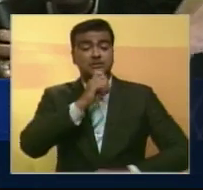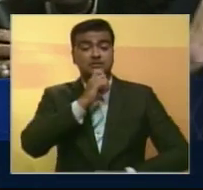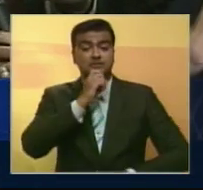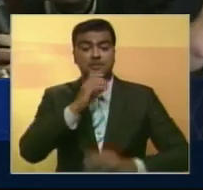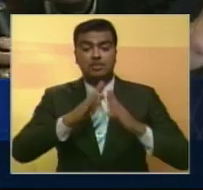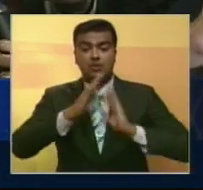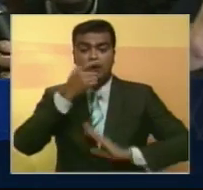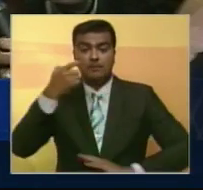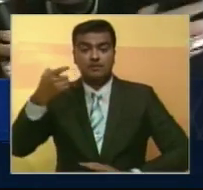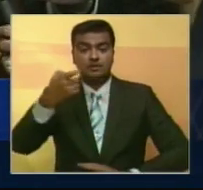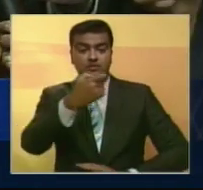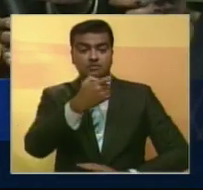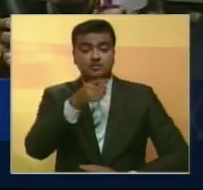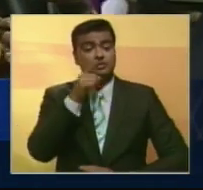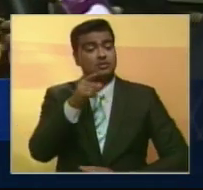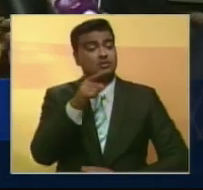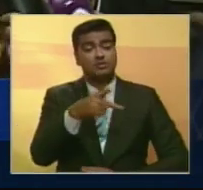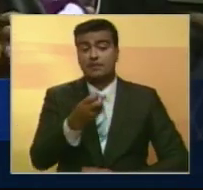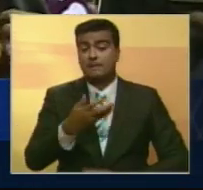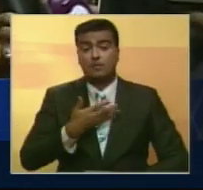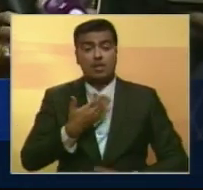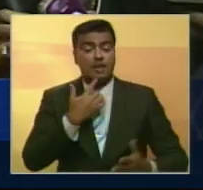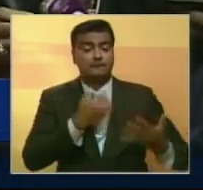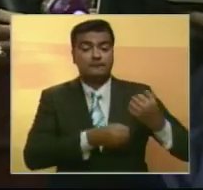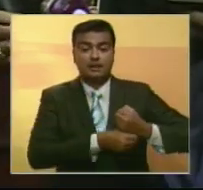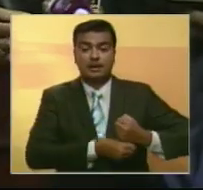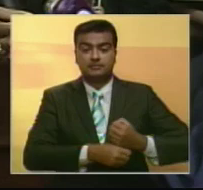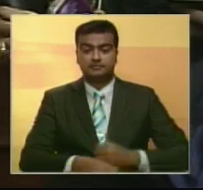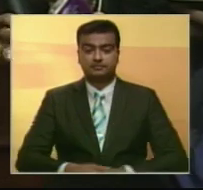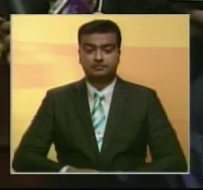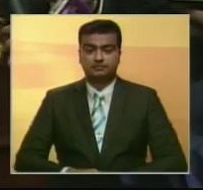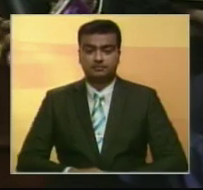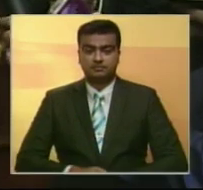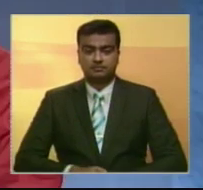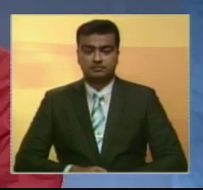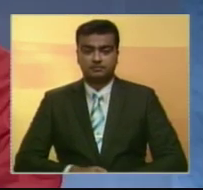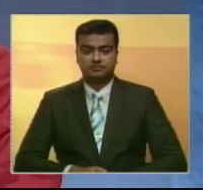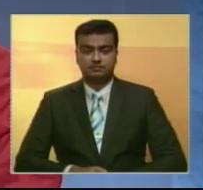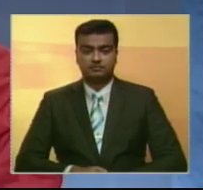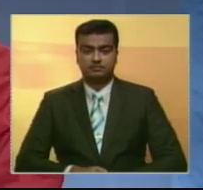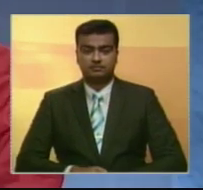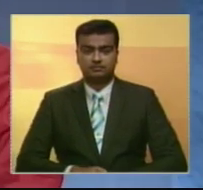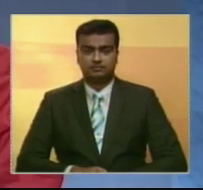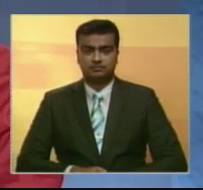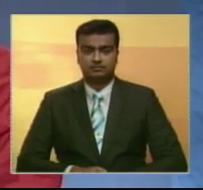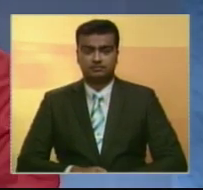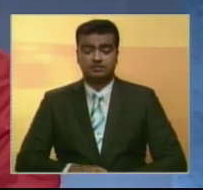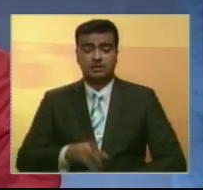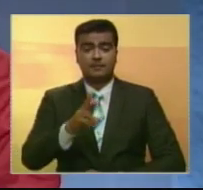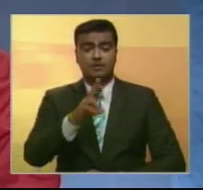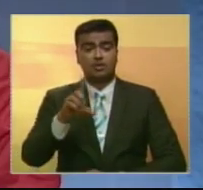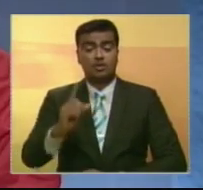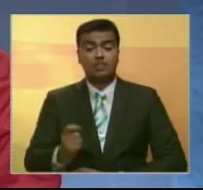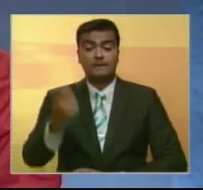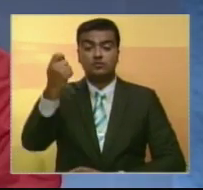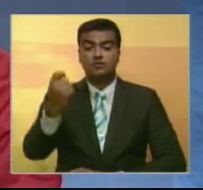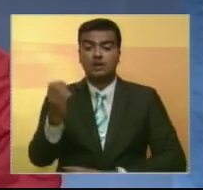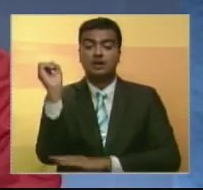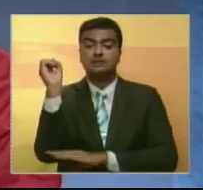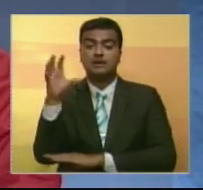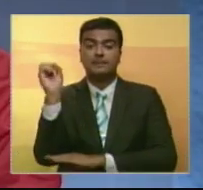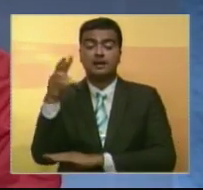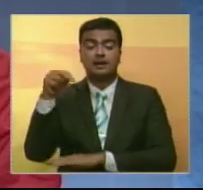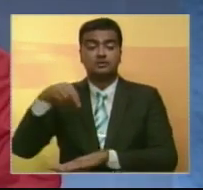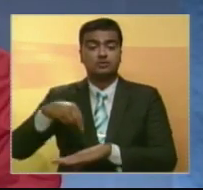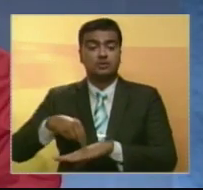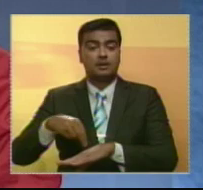población y esto es algo que no puede esperar para solucionarse. Ramón Lobo, diputado ante la Asamblea Nacional por el